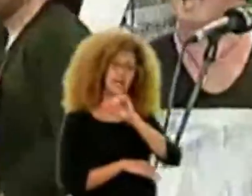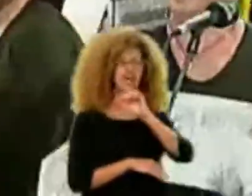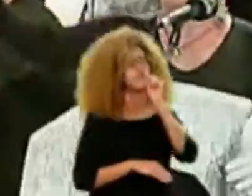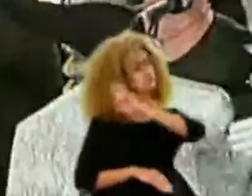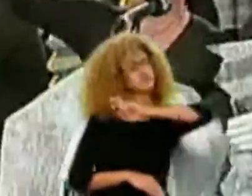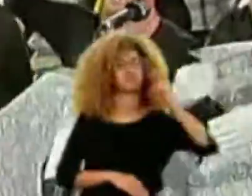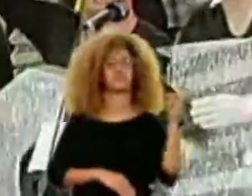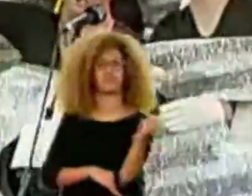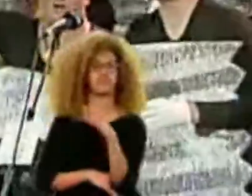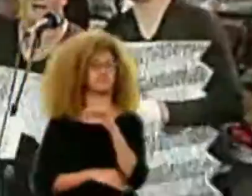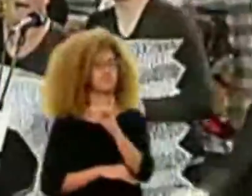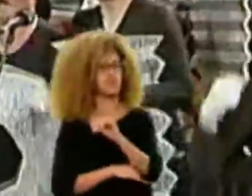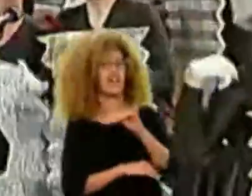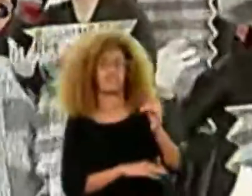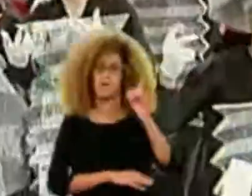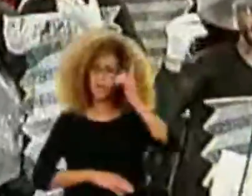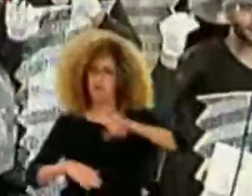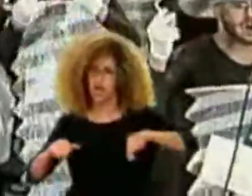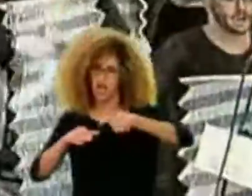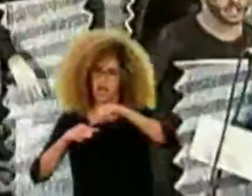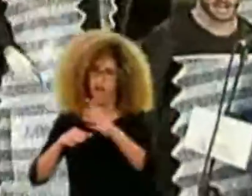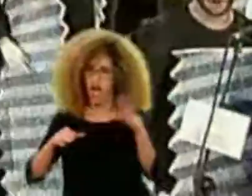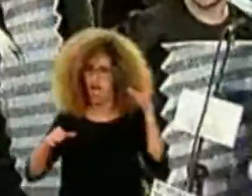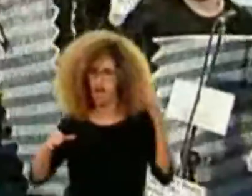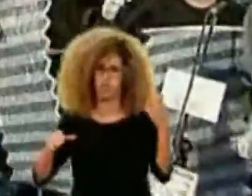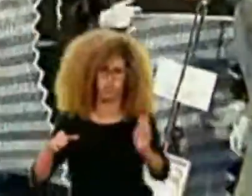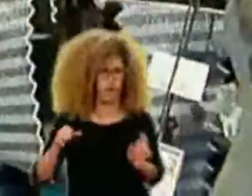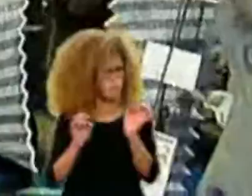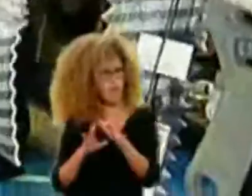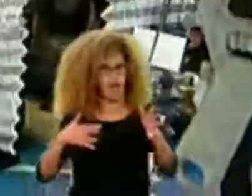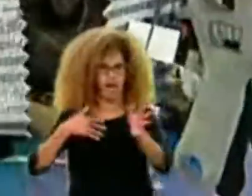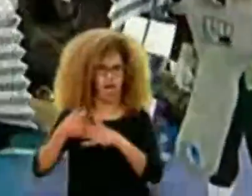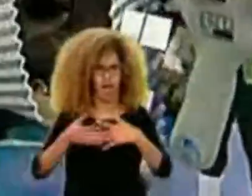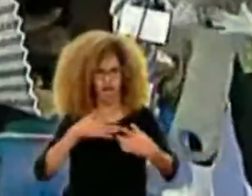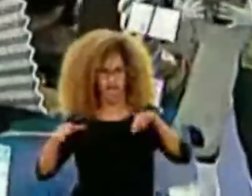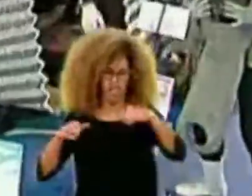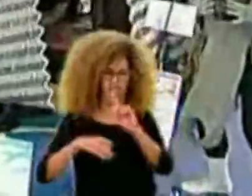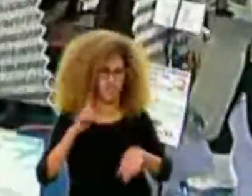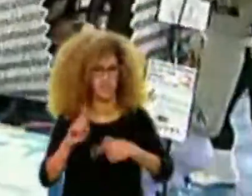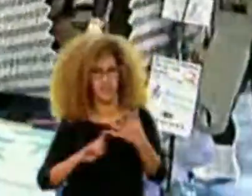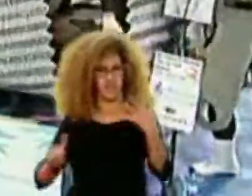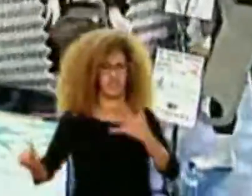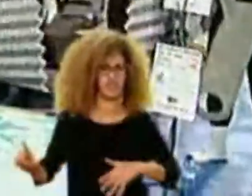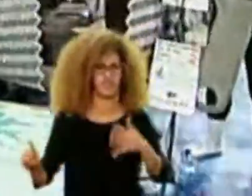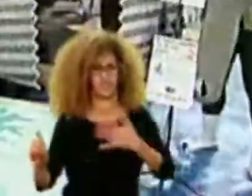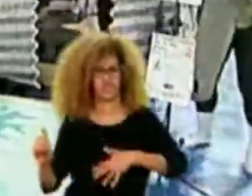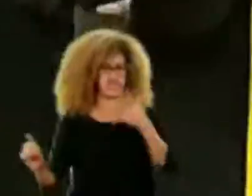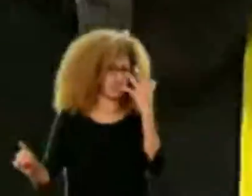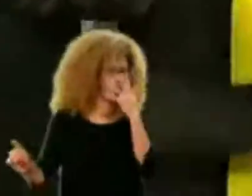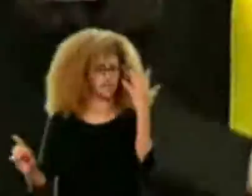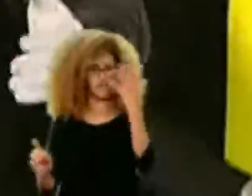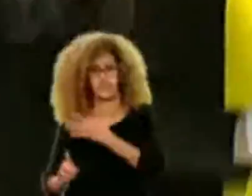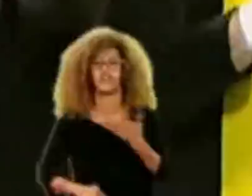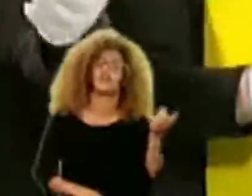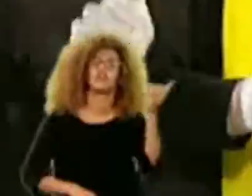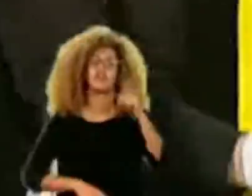Gasolina. Y luego las costureras hacen magia con los dedos. Tenemos unos disfraces, envidia del mundo entero.